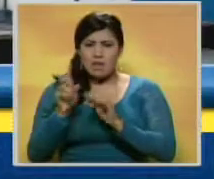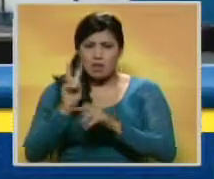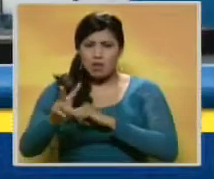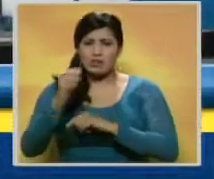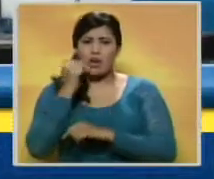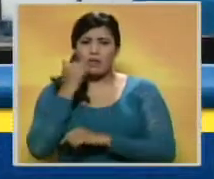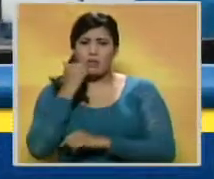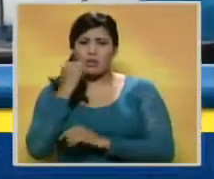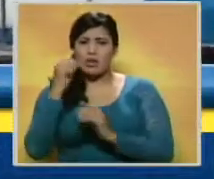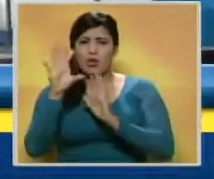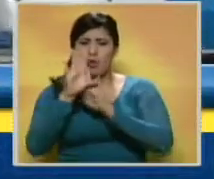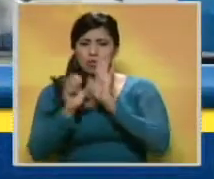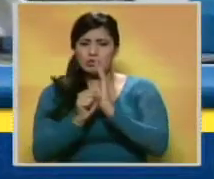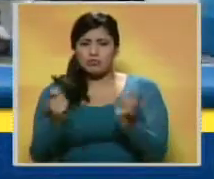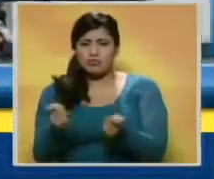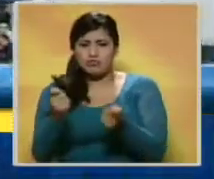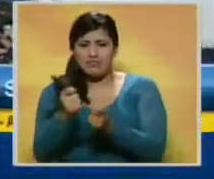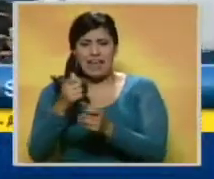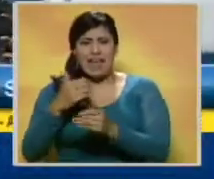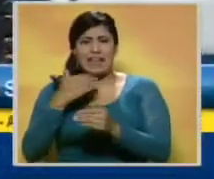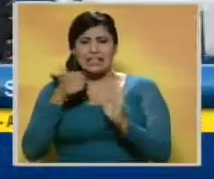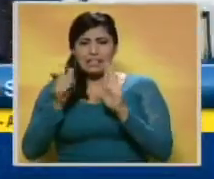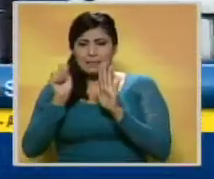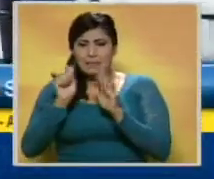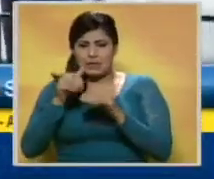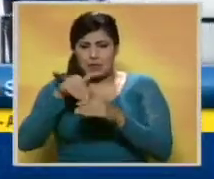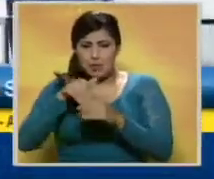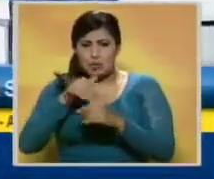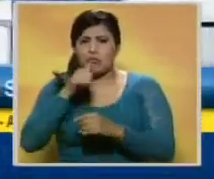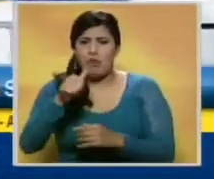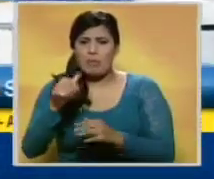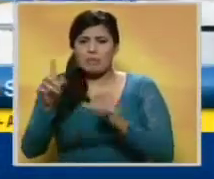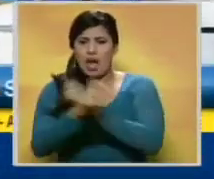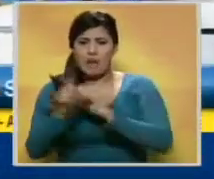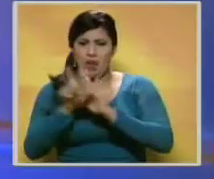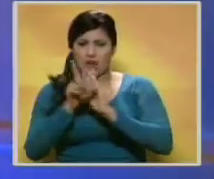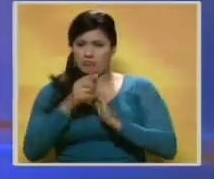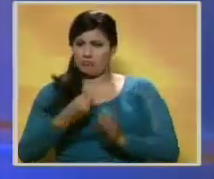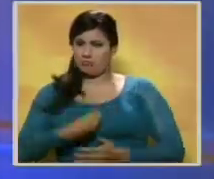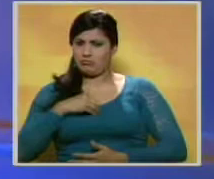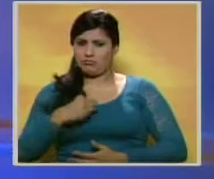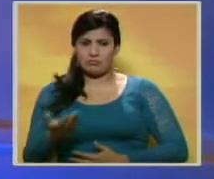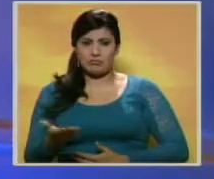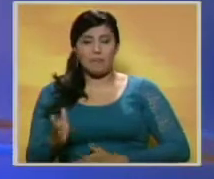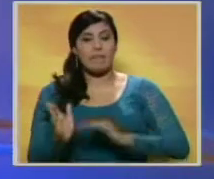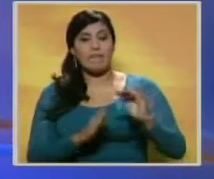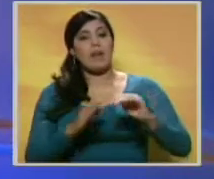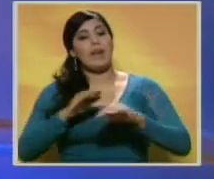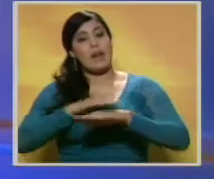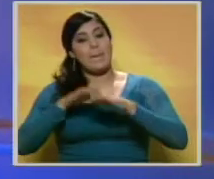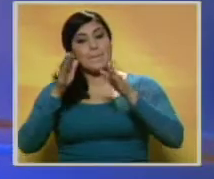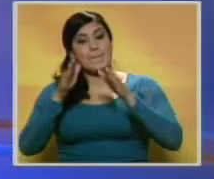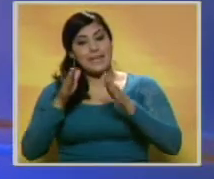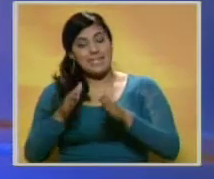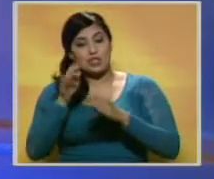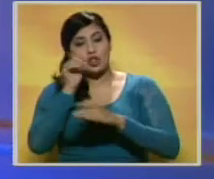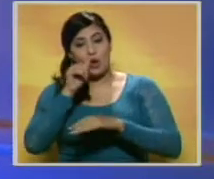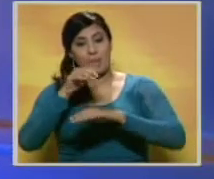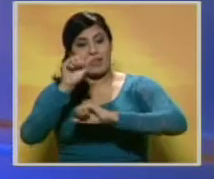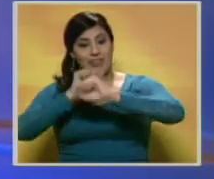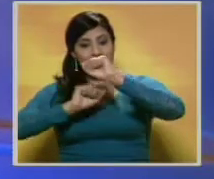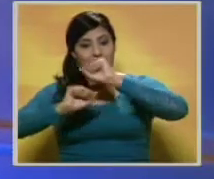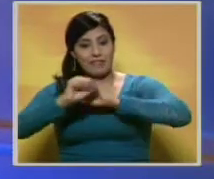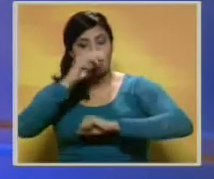Constitución al haber sido promulgada a menos de 6 meses de los comicios parlamentarios. El ministro de la Defensa, general en